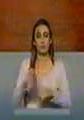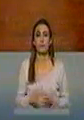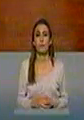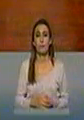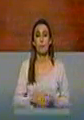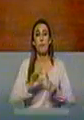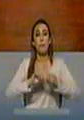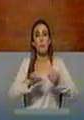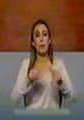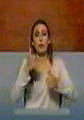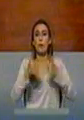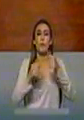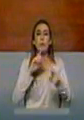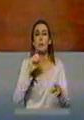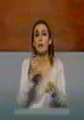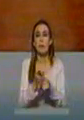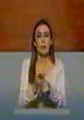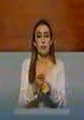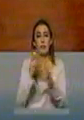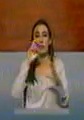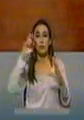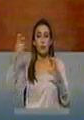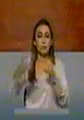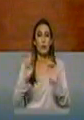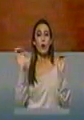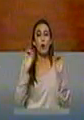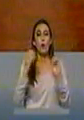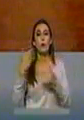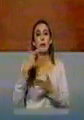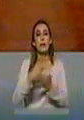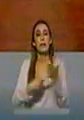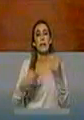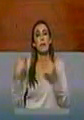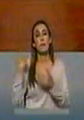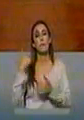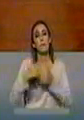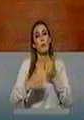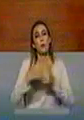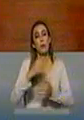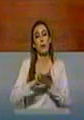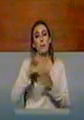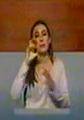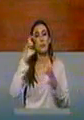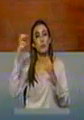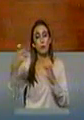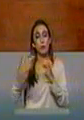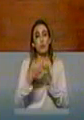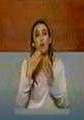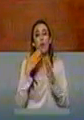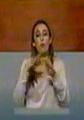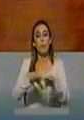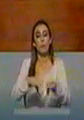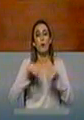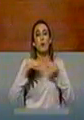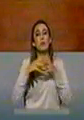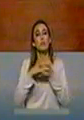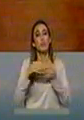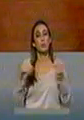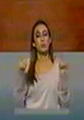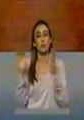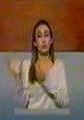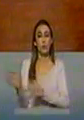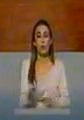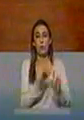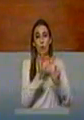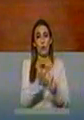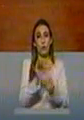del turismo? ¿Qué problemas enfrenta actualmente y qué retos hay que asumir? ¿Cómo lograr que el turismo sea el principal